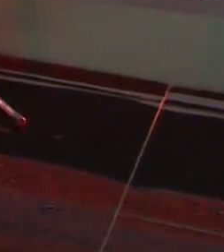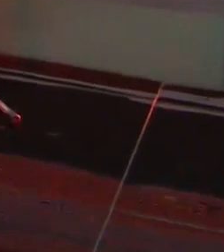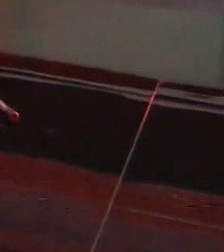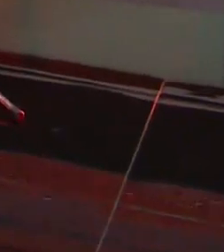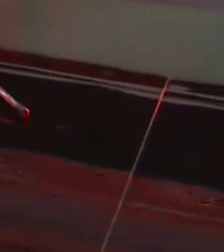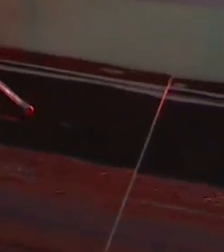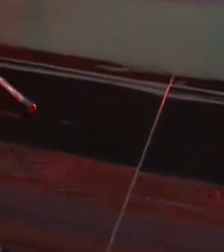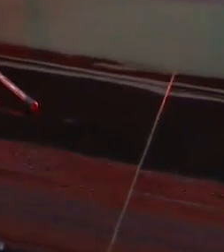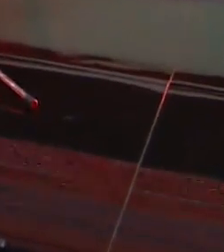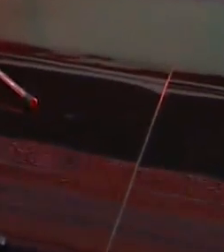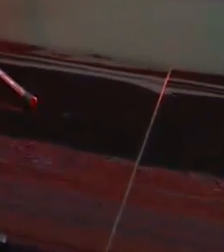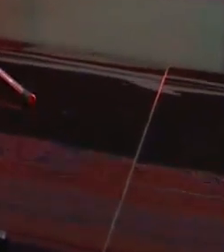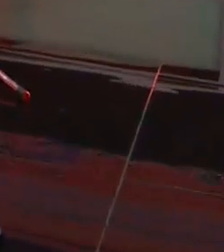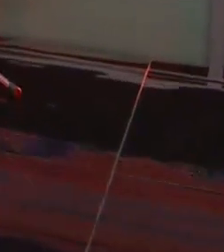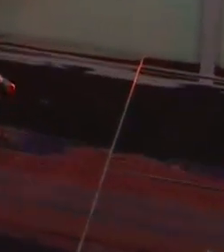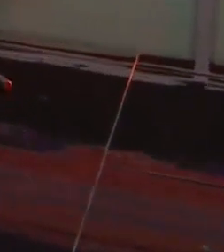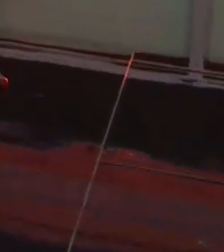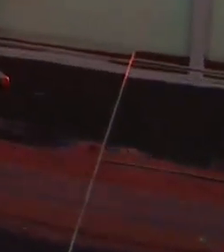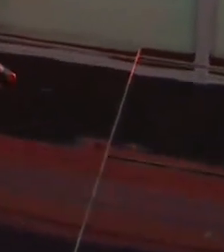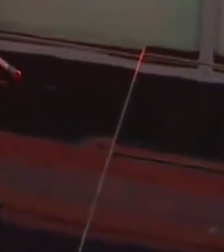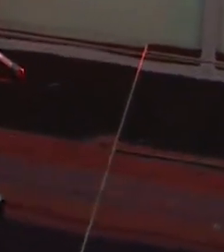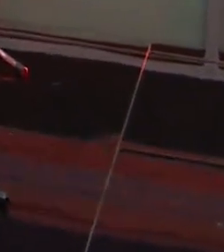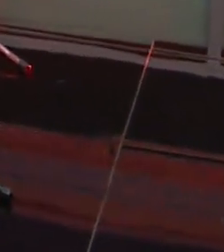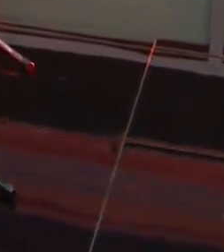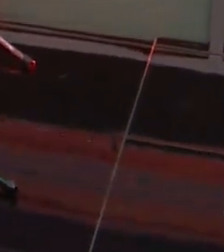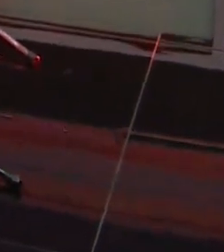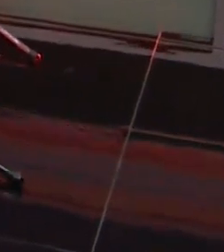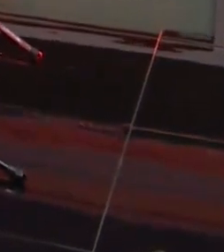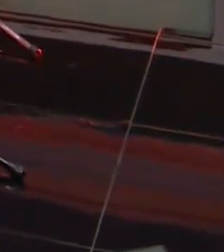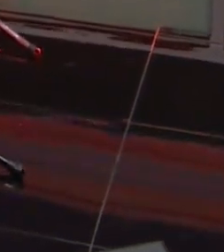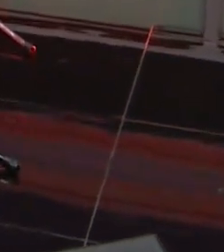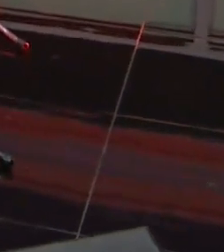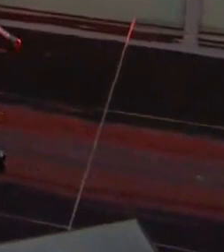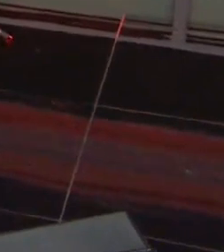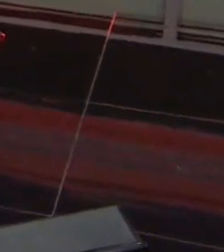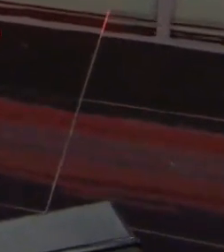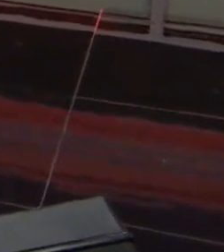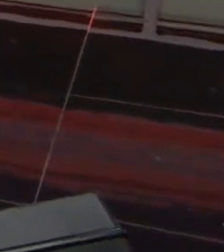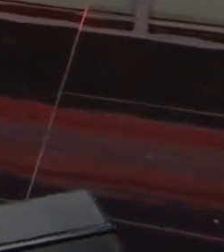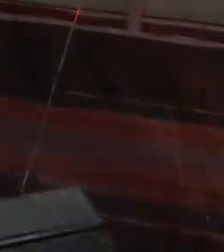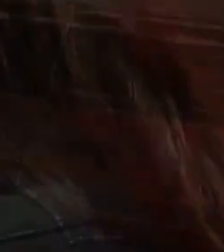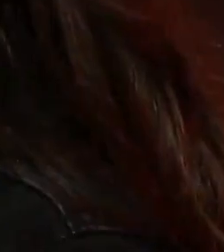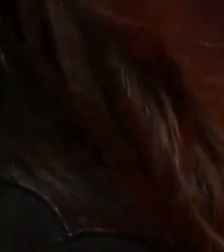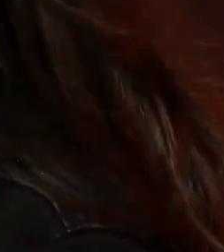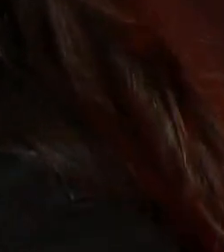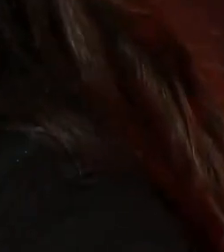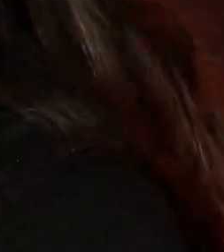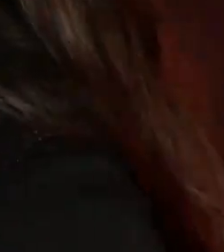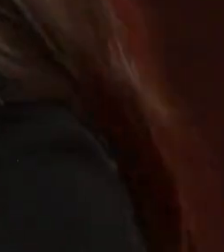Sea hombre, mujer, trans o disidente, el amor es vibración en el presente. Voy